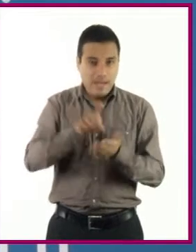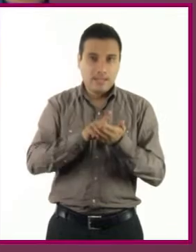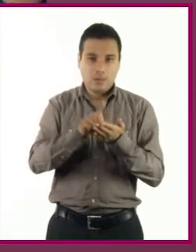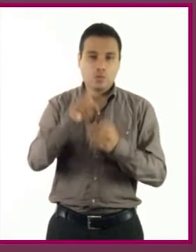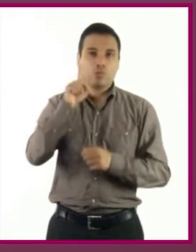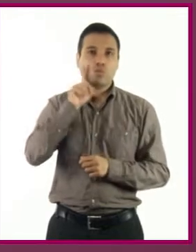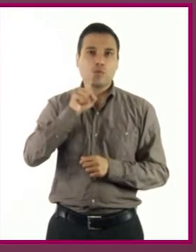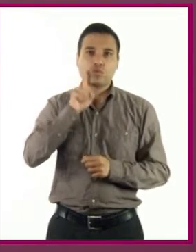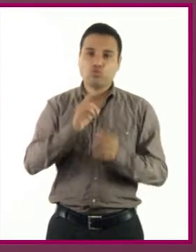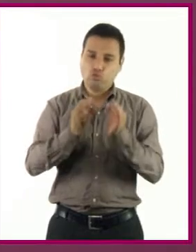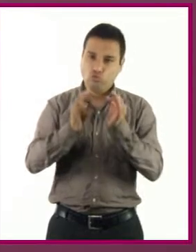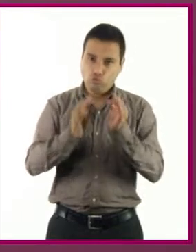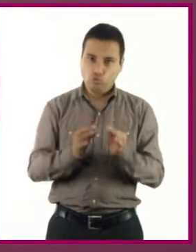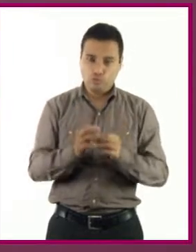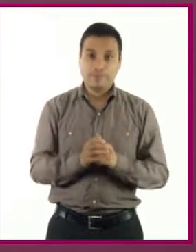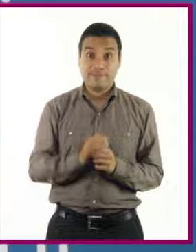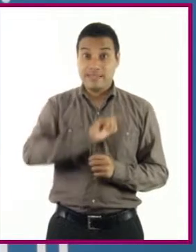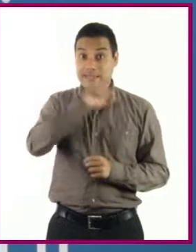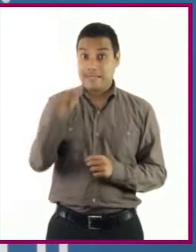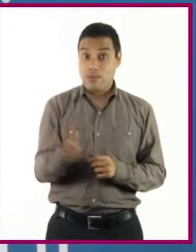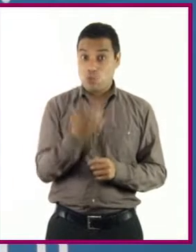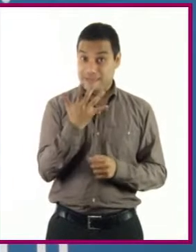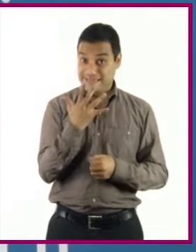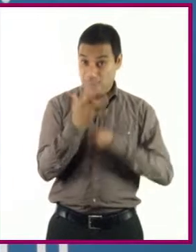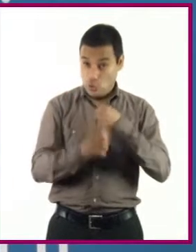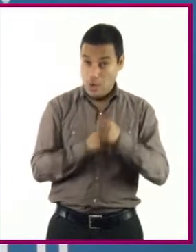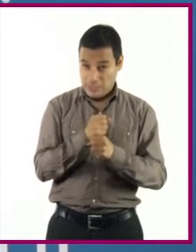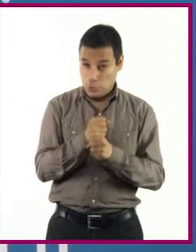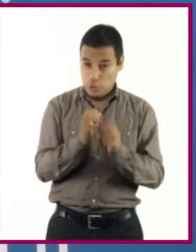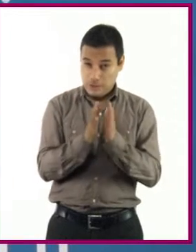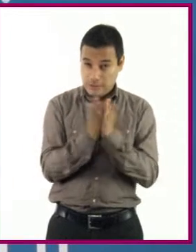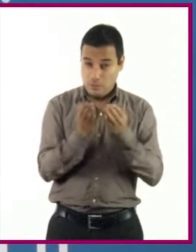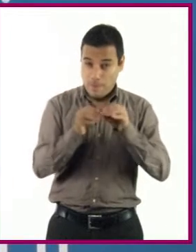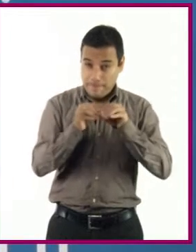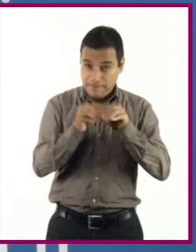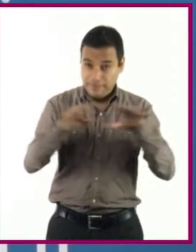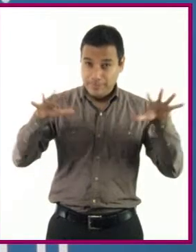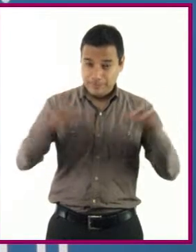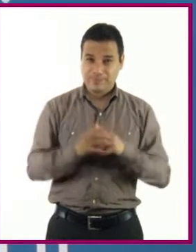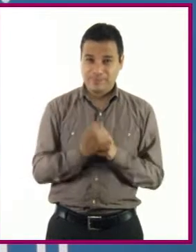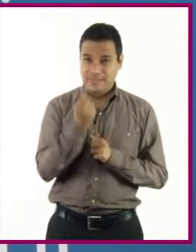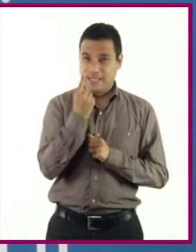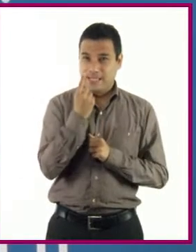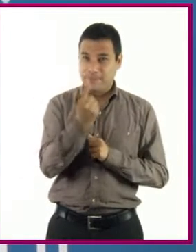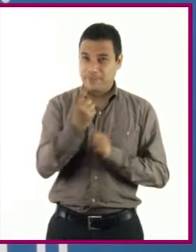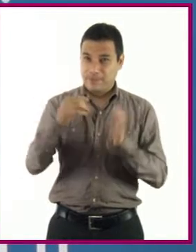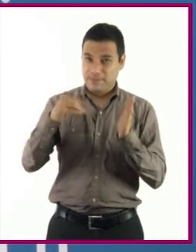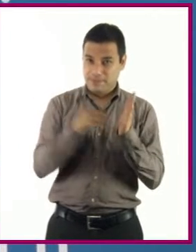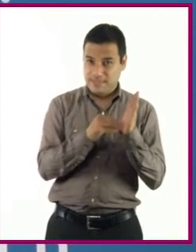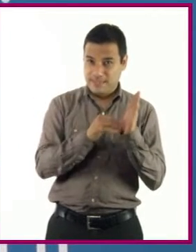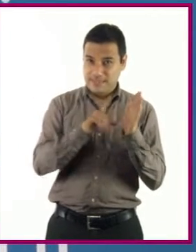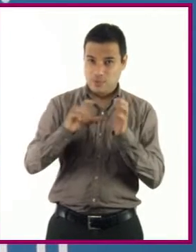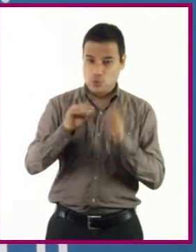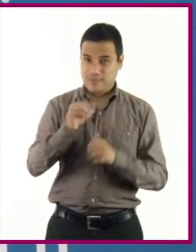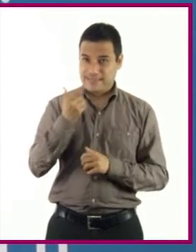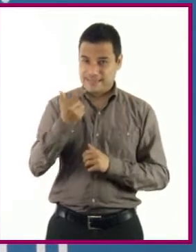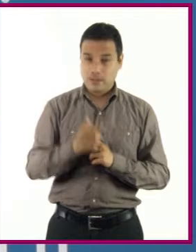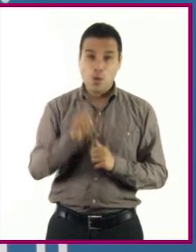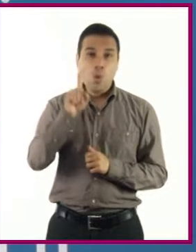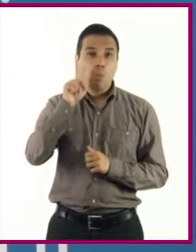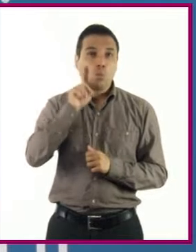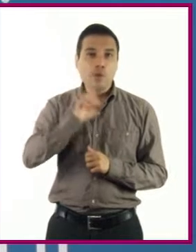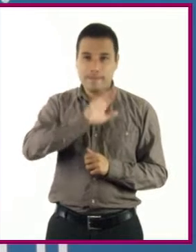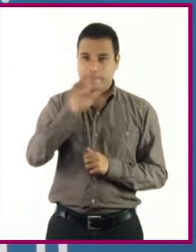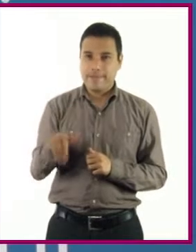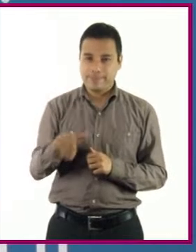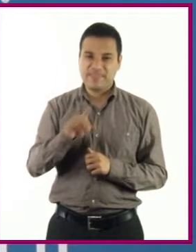mujer. 5 años después de la publicación de esta obra, en 1797, Mary falleció a